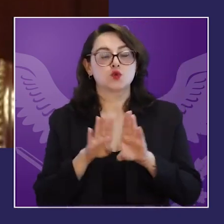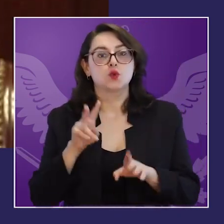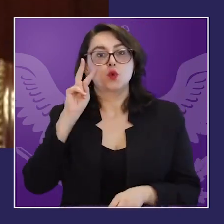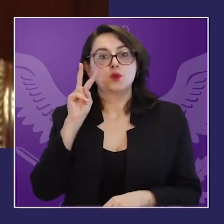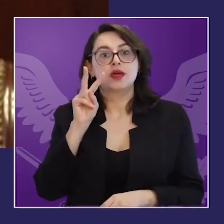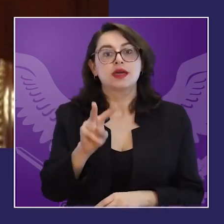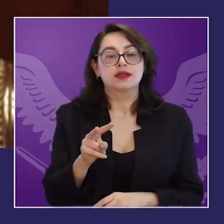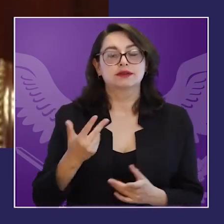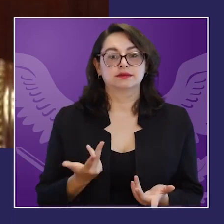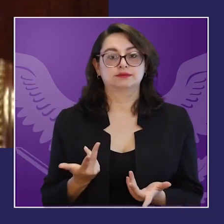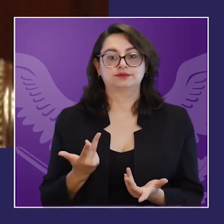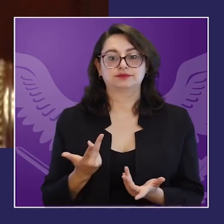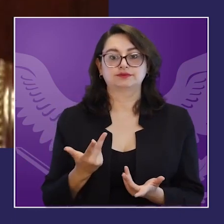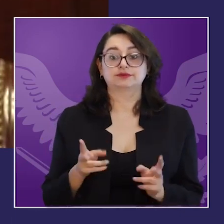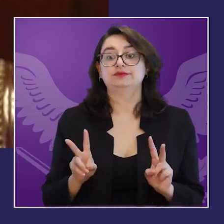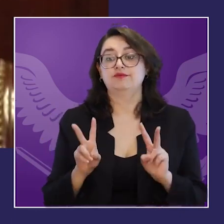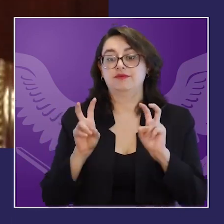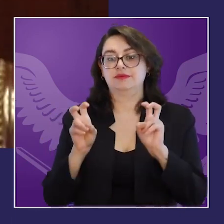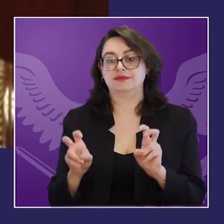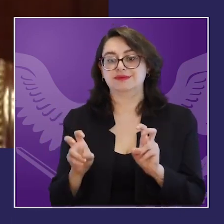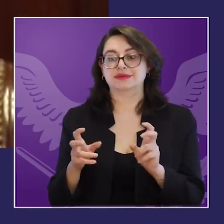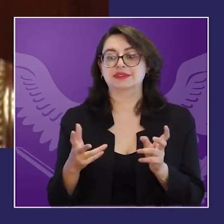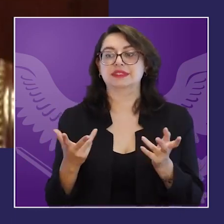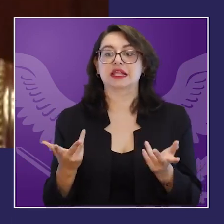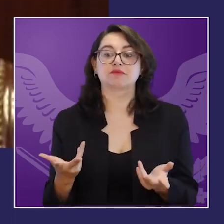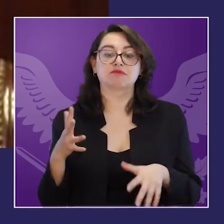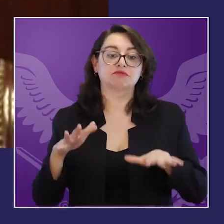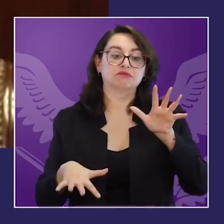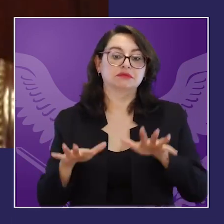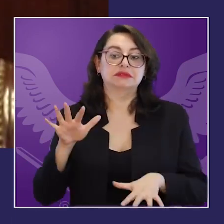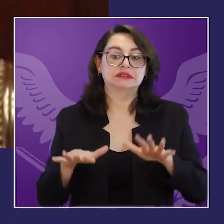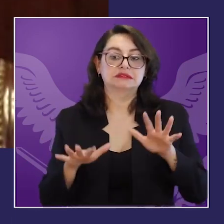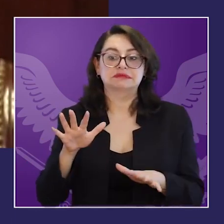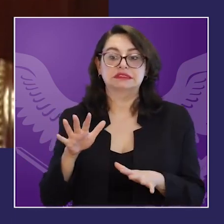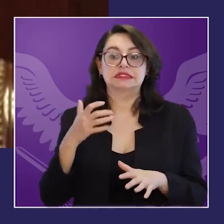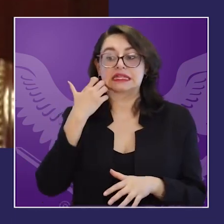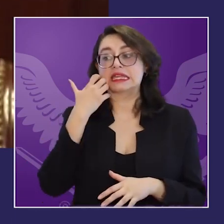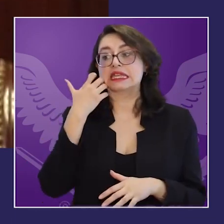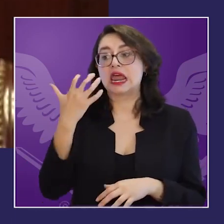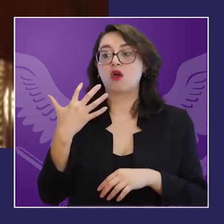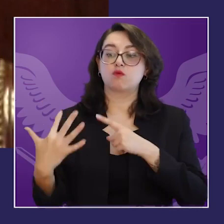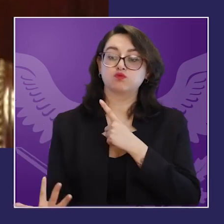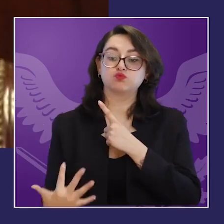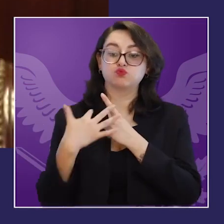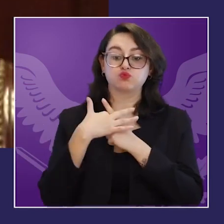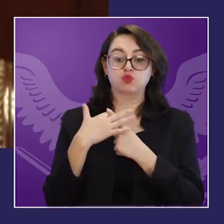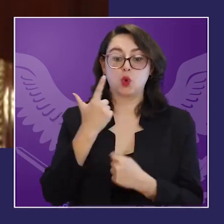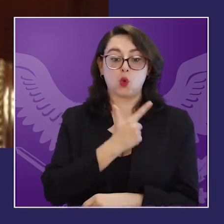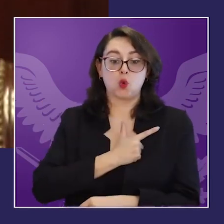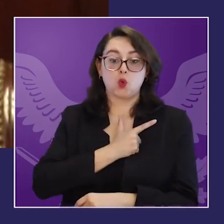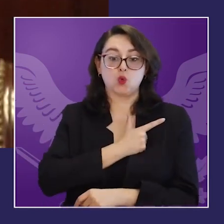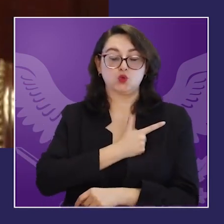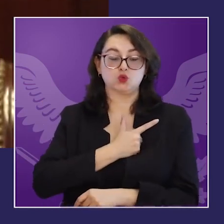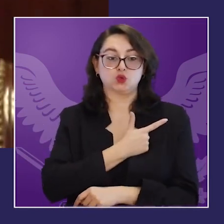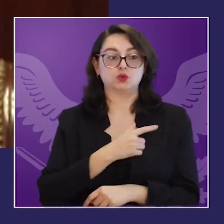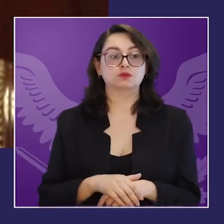el populismo punitivo, y es, esta mañana se decía también, decía la doctora Alejandra, que la pena sea proporcionada, ¿sí? ¿Qué